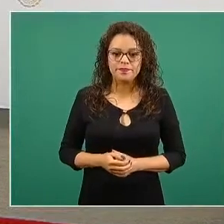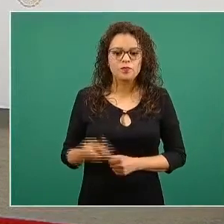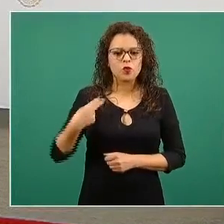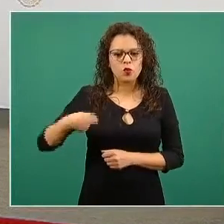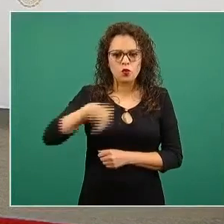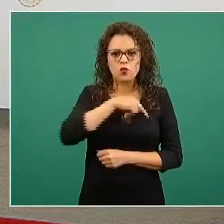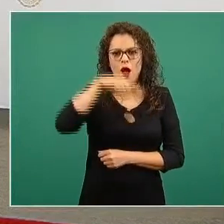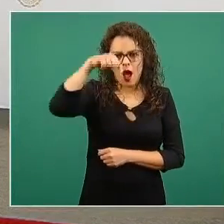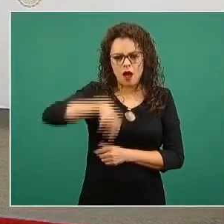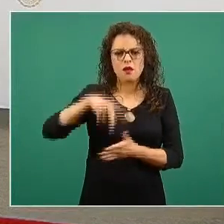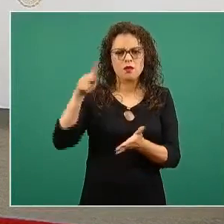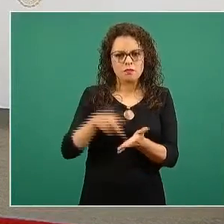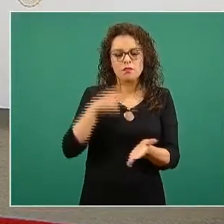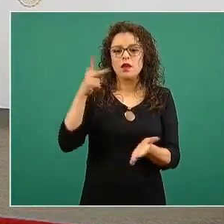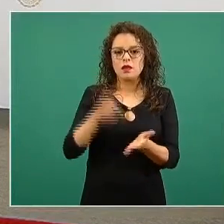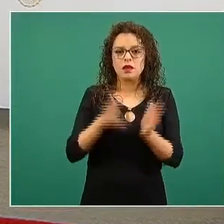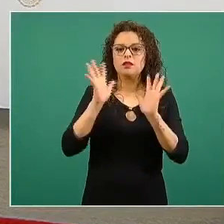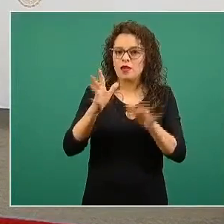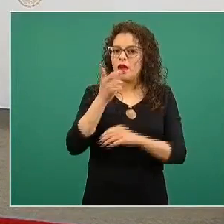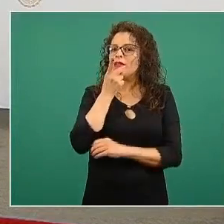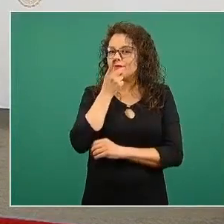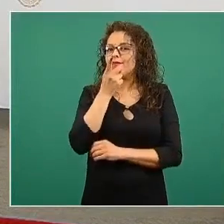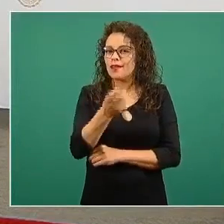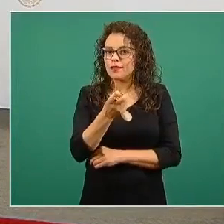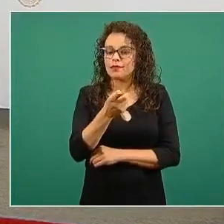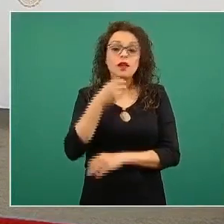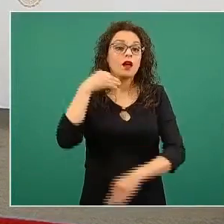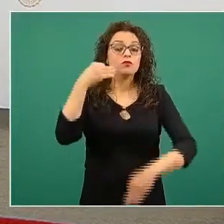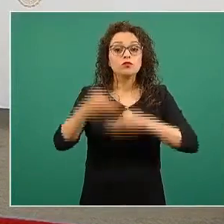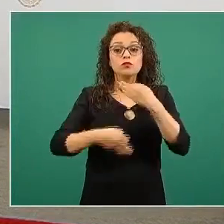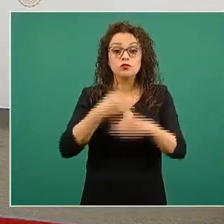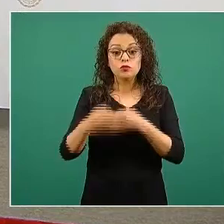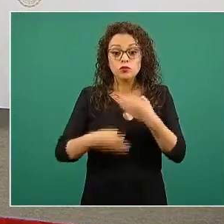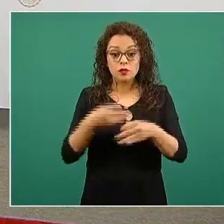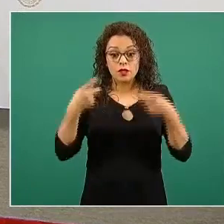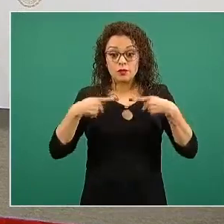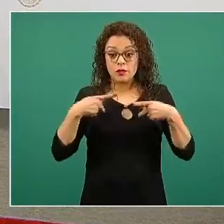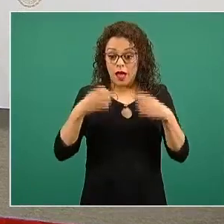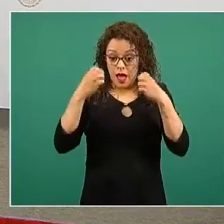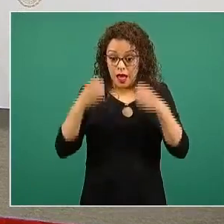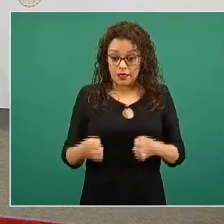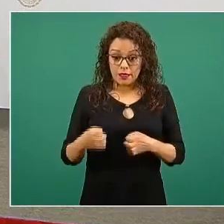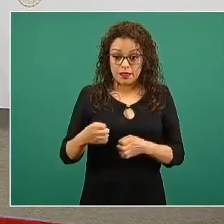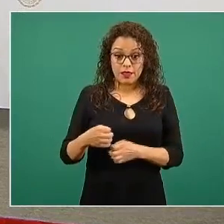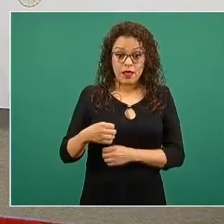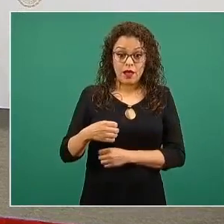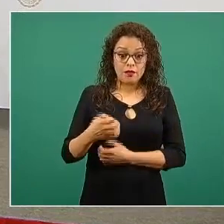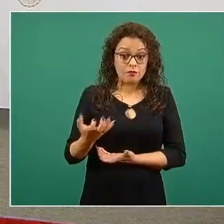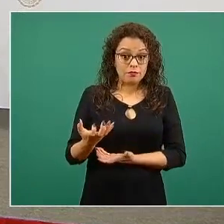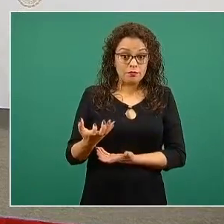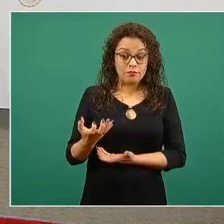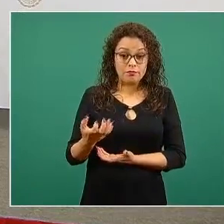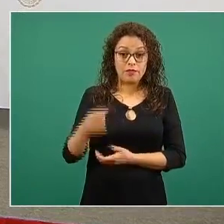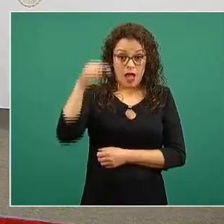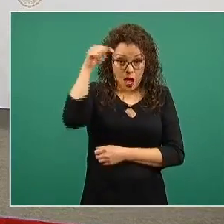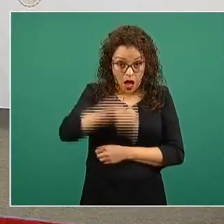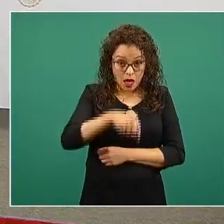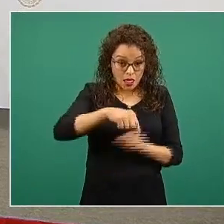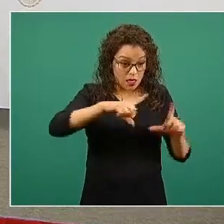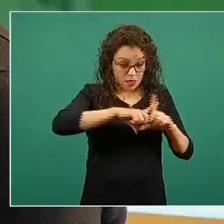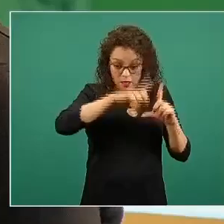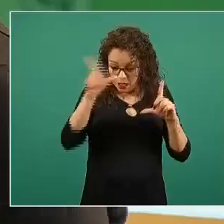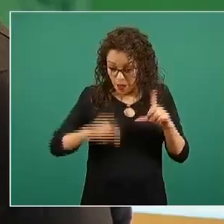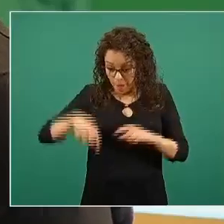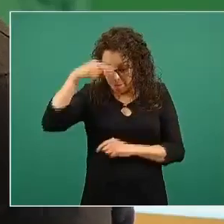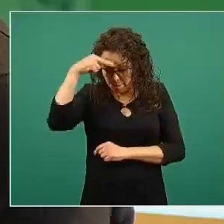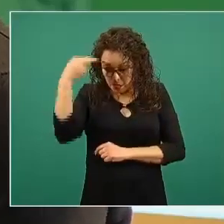las conferencias, vamos a vacunar a todos los que estén en el territorio nacional. Es decir, extranjeros que estén residiendo en